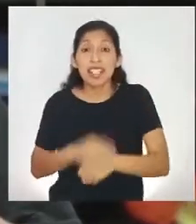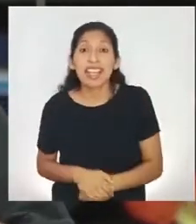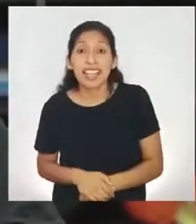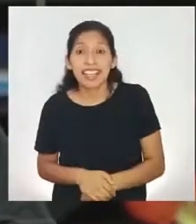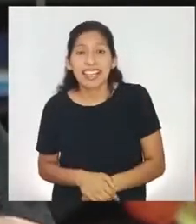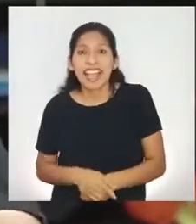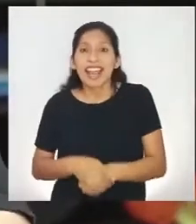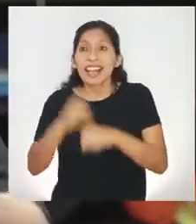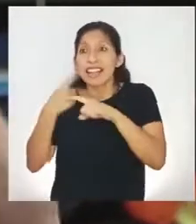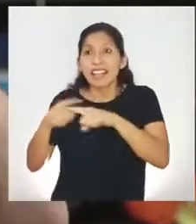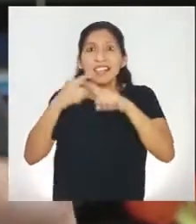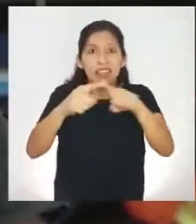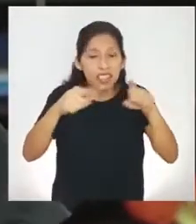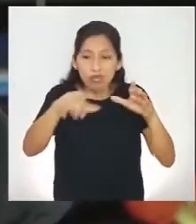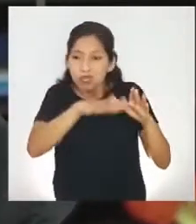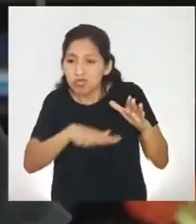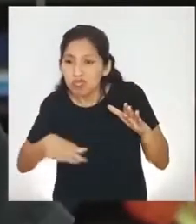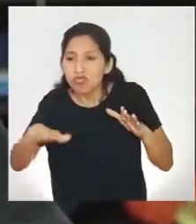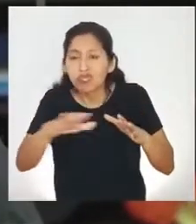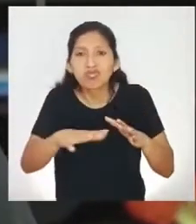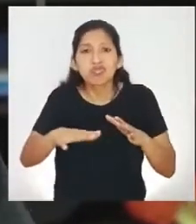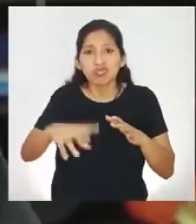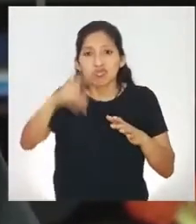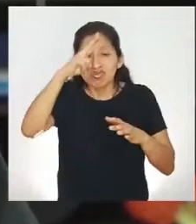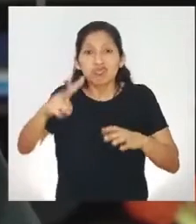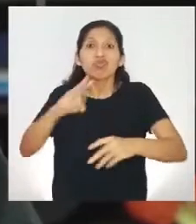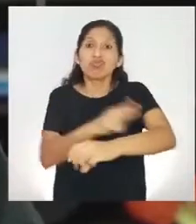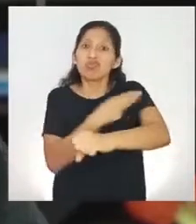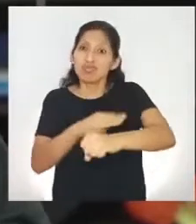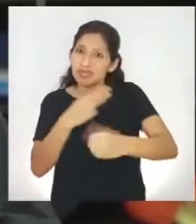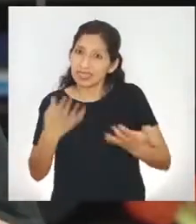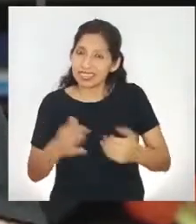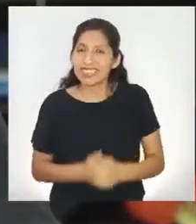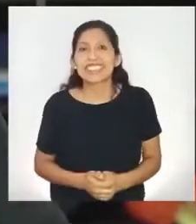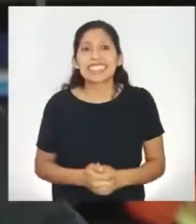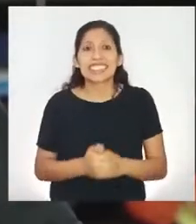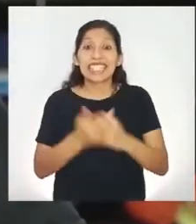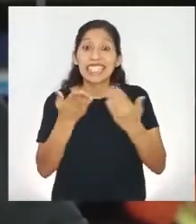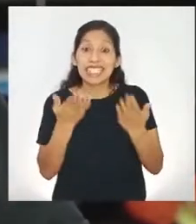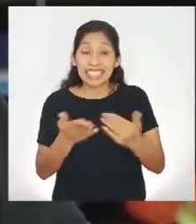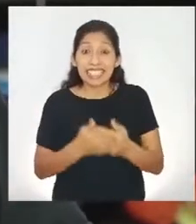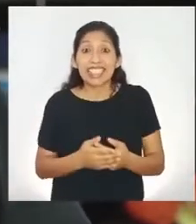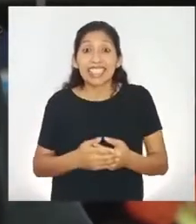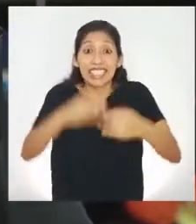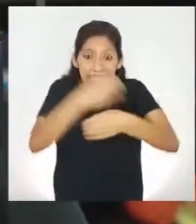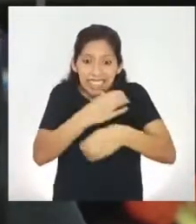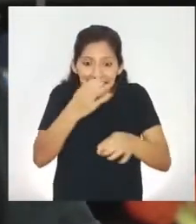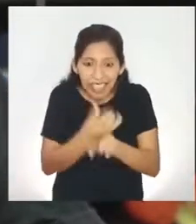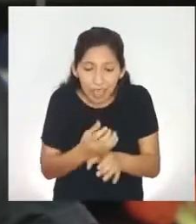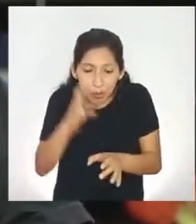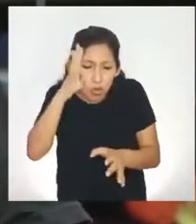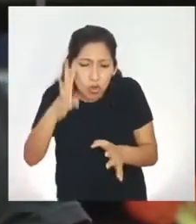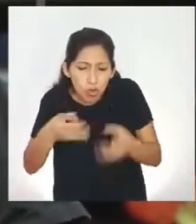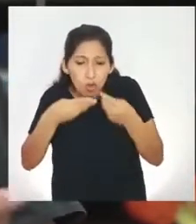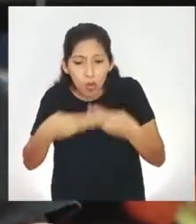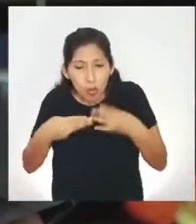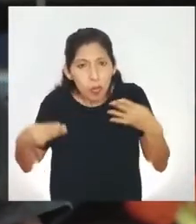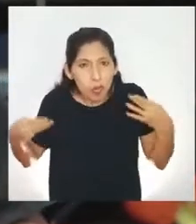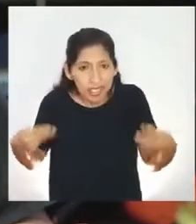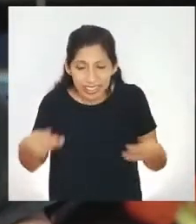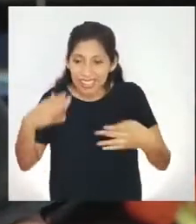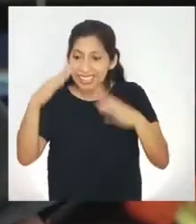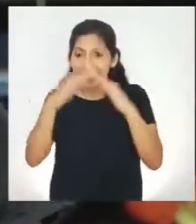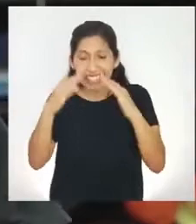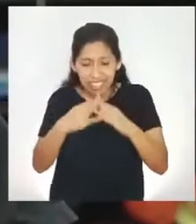y las diferentes músicas del Perú y del mundo. También construimos nuestros instrumentos con materiales que